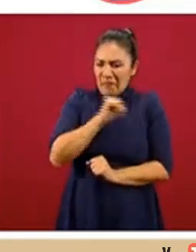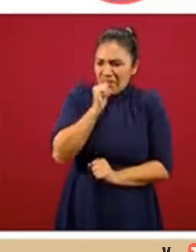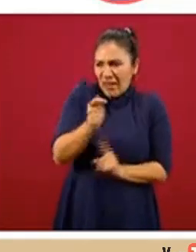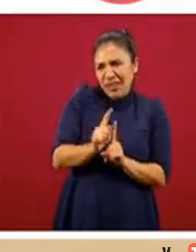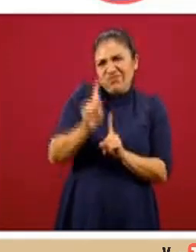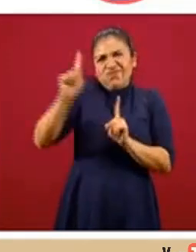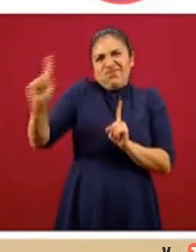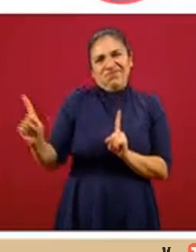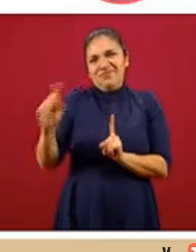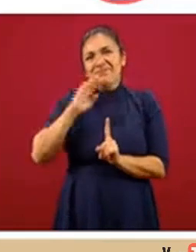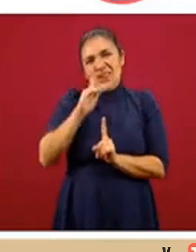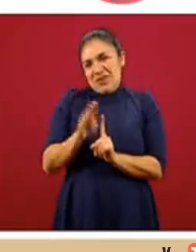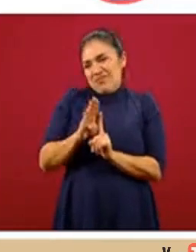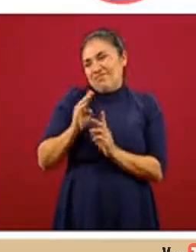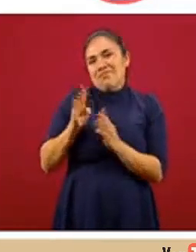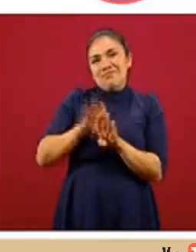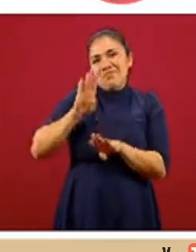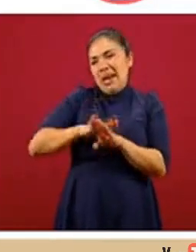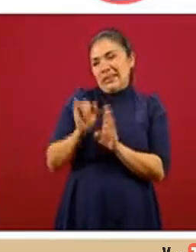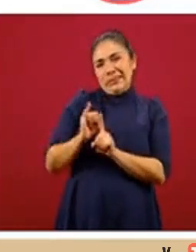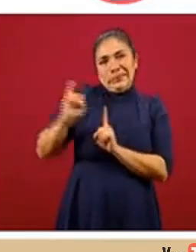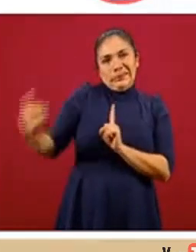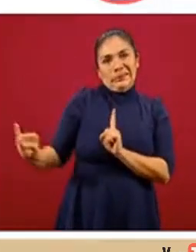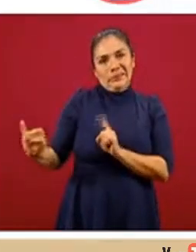no lo invadan.